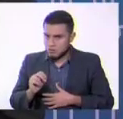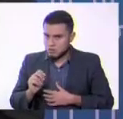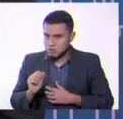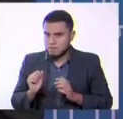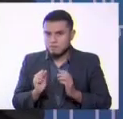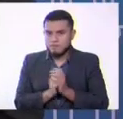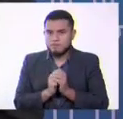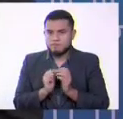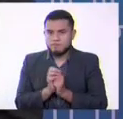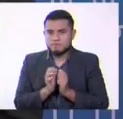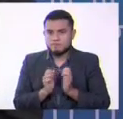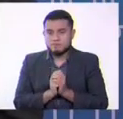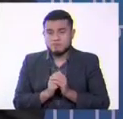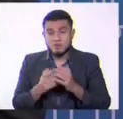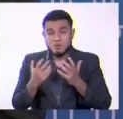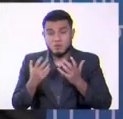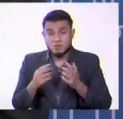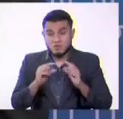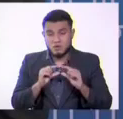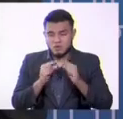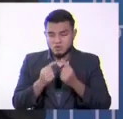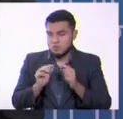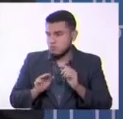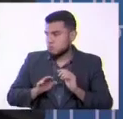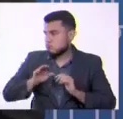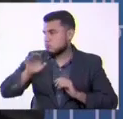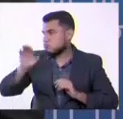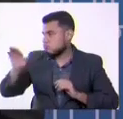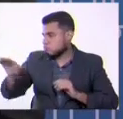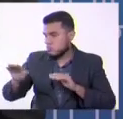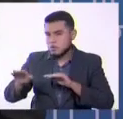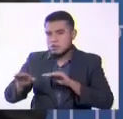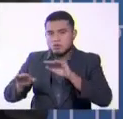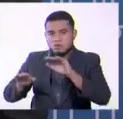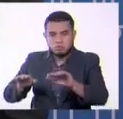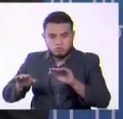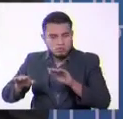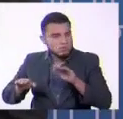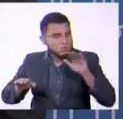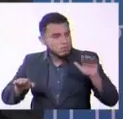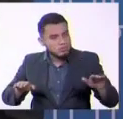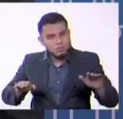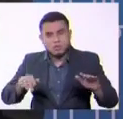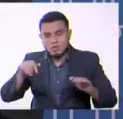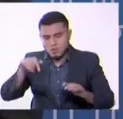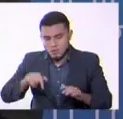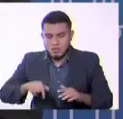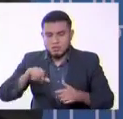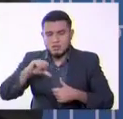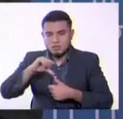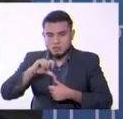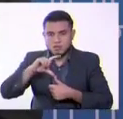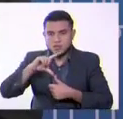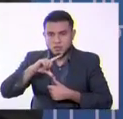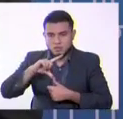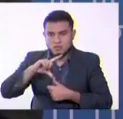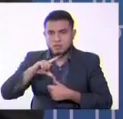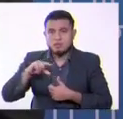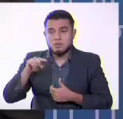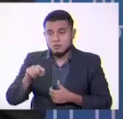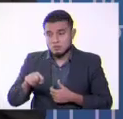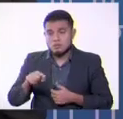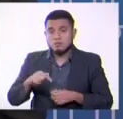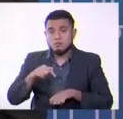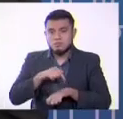los grupos comienzan a migrar y la región centroamericana y latinoamericana se convierte ahora en una zona